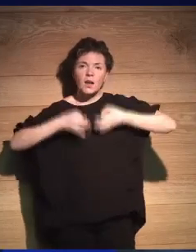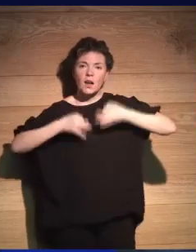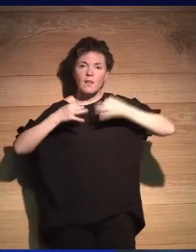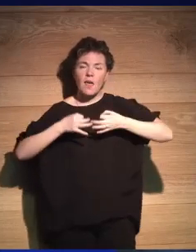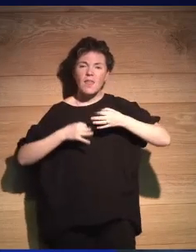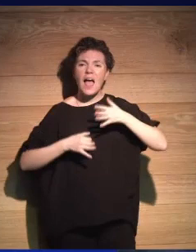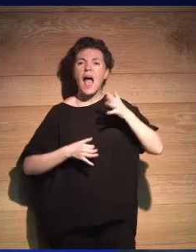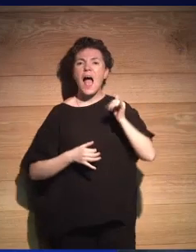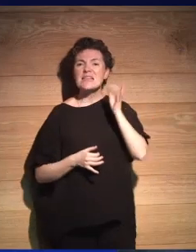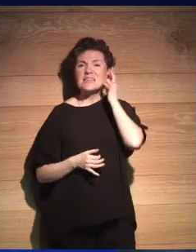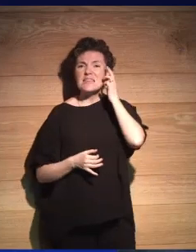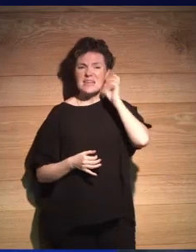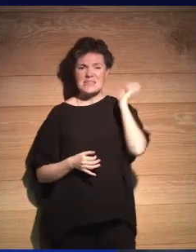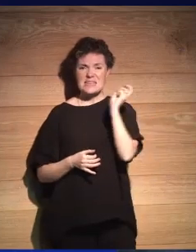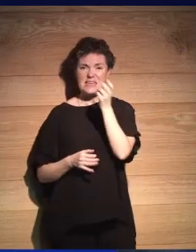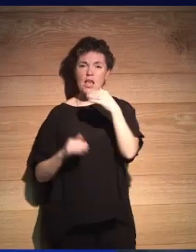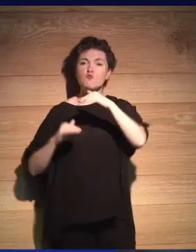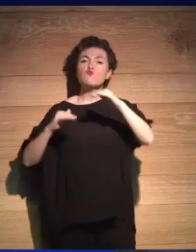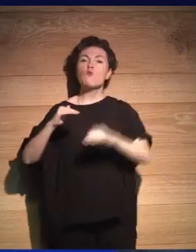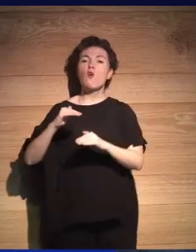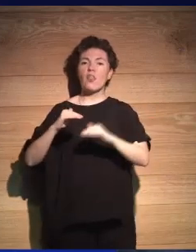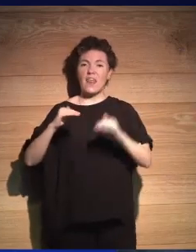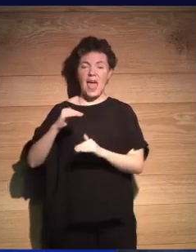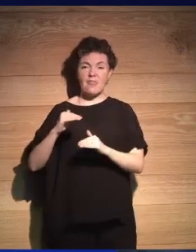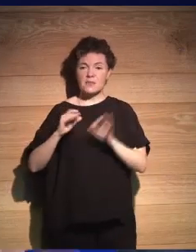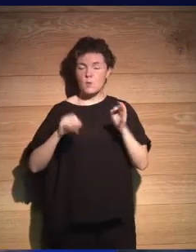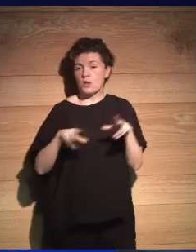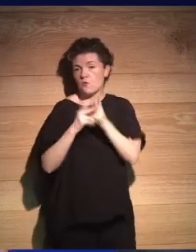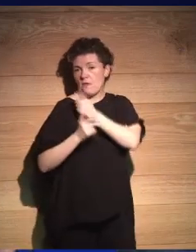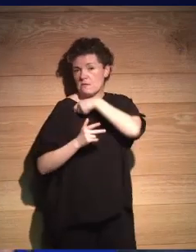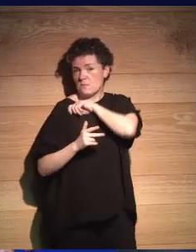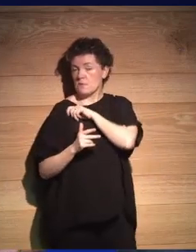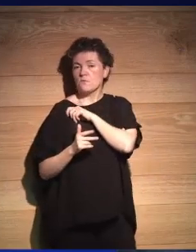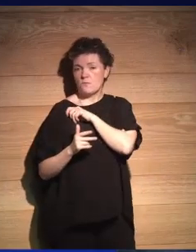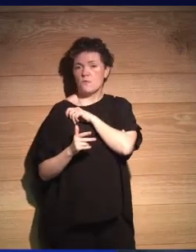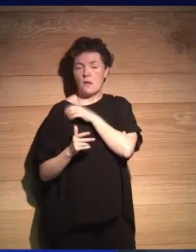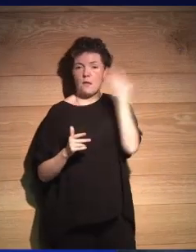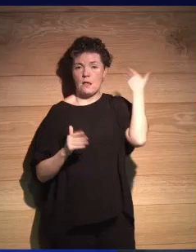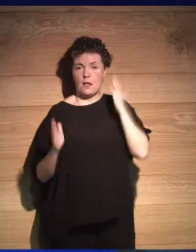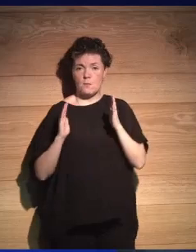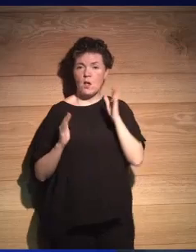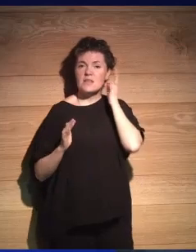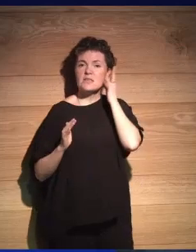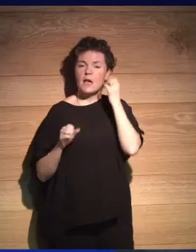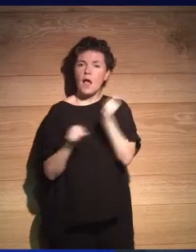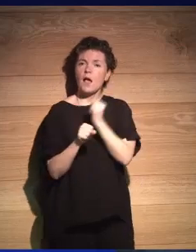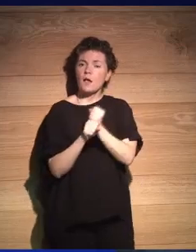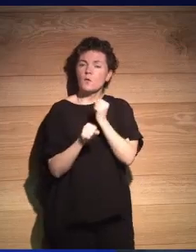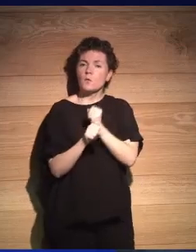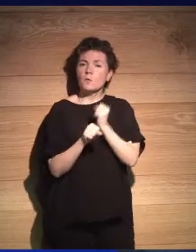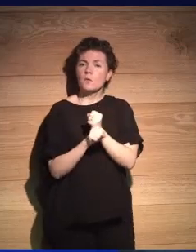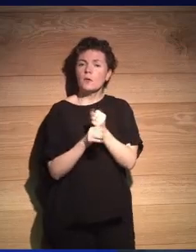hay muchas chicas subordinadas, como era la sociedad española en esa época, chicas que están